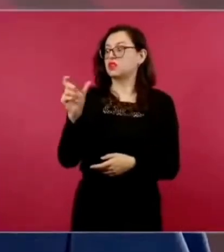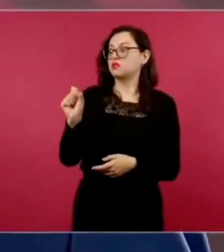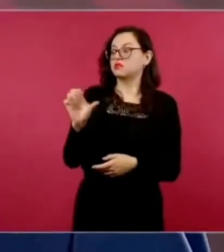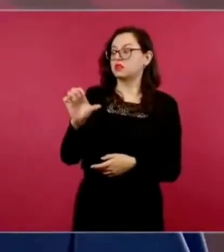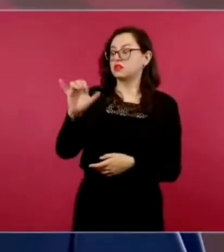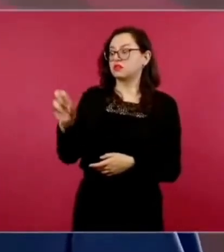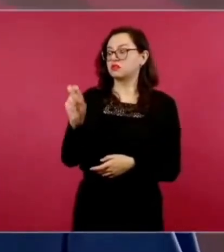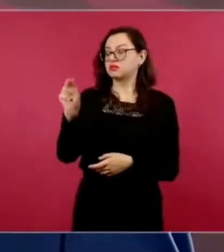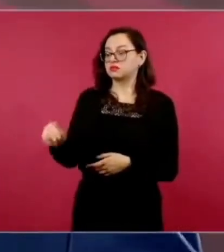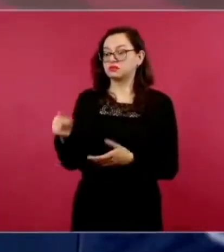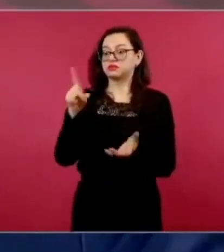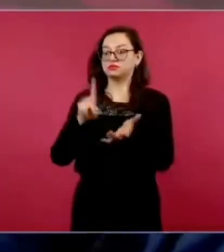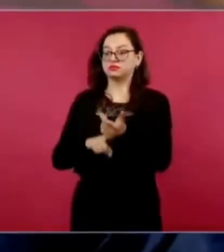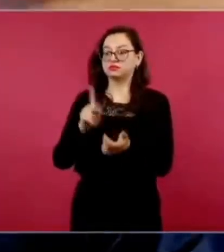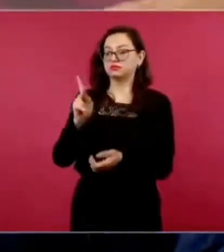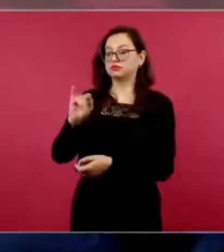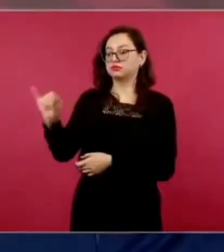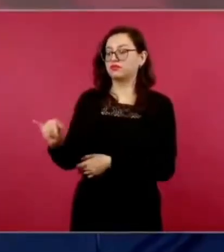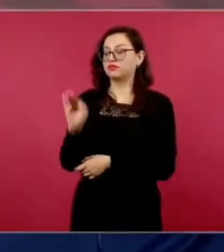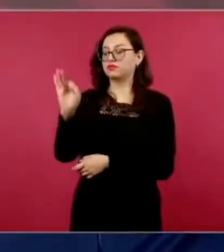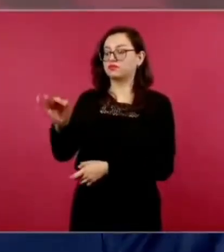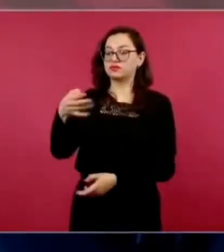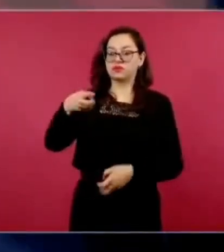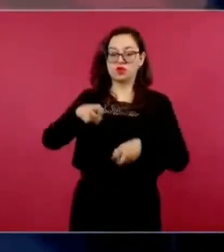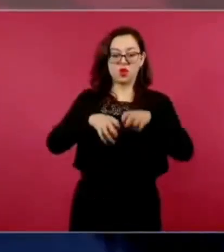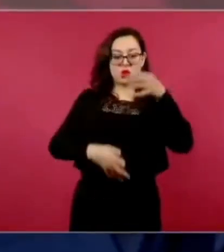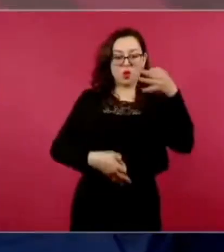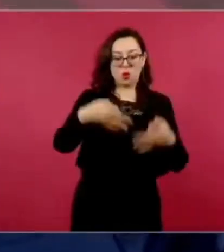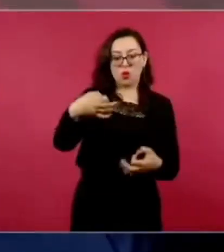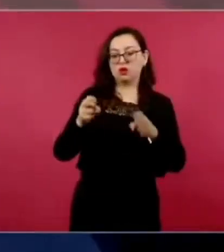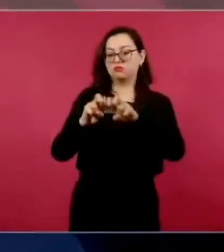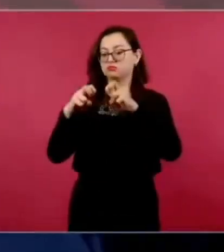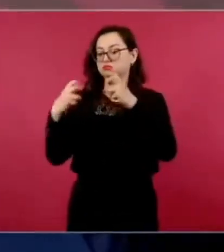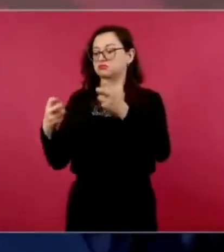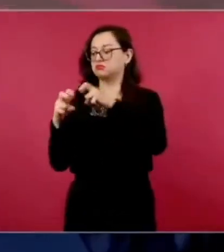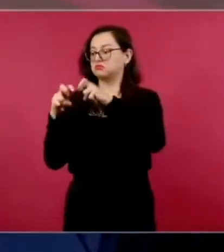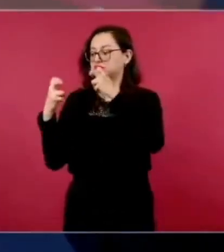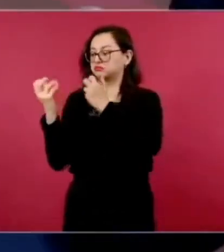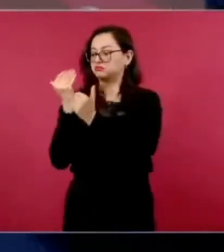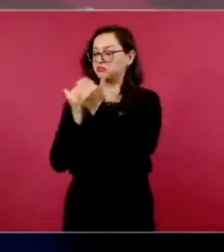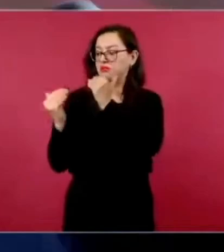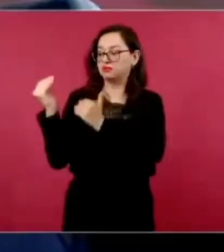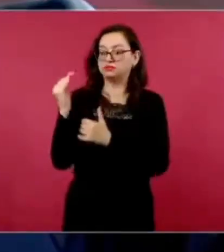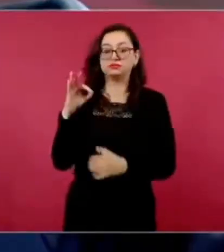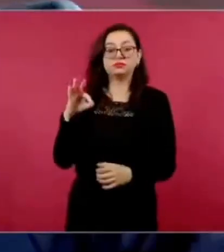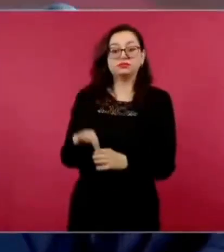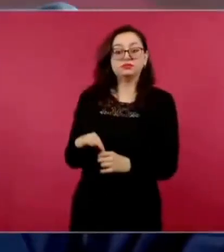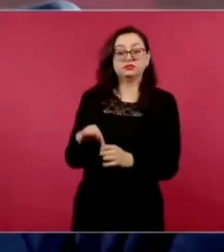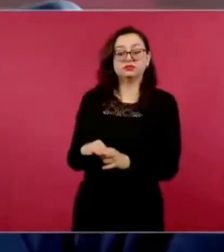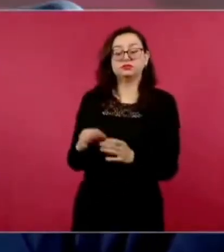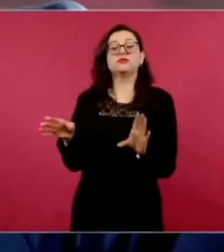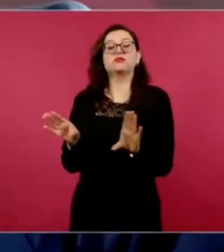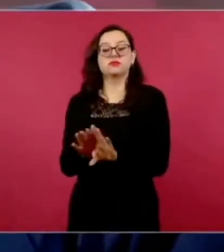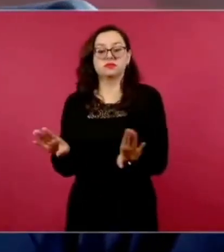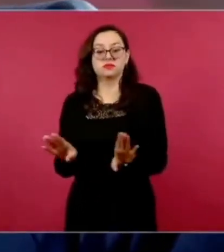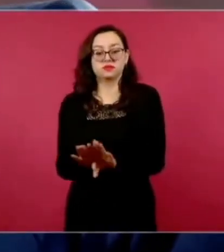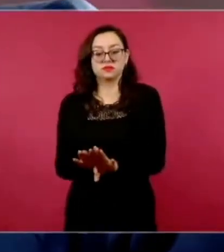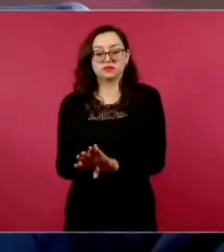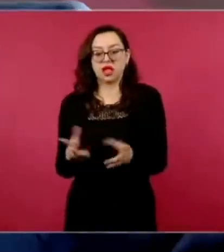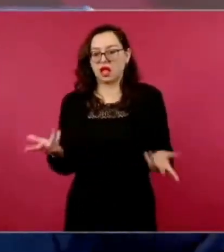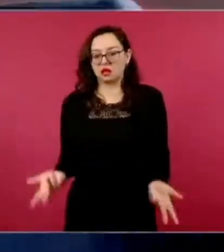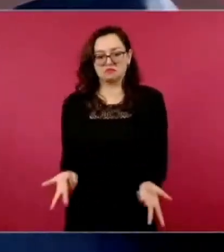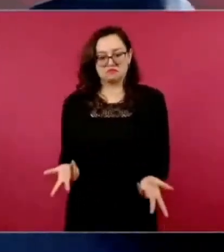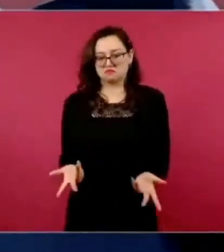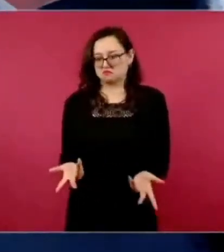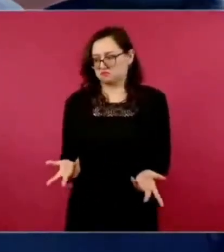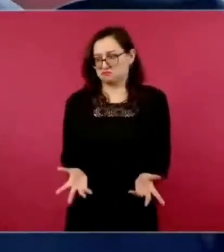Pues primero se lanza una convocatoria, se definen las reglas, que